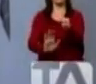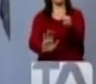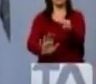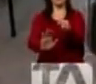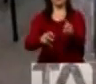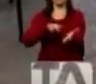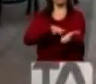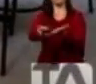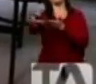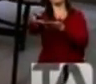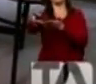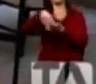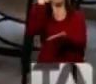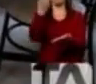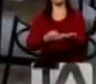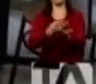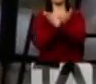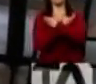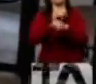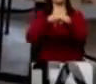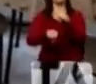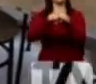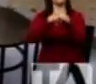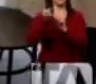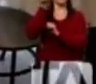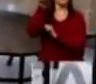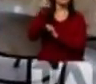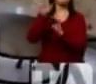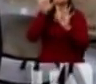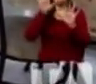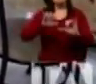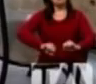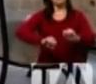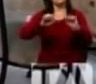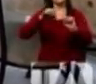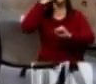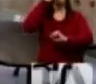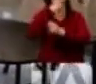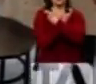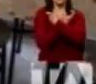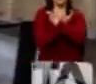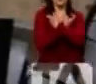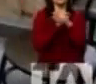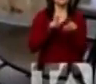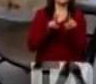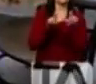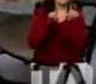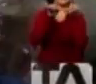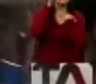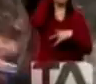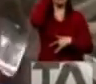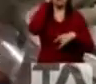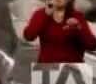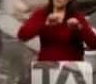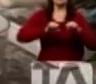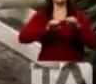que manejaron los padres de Daniel en un principio. Una de ellas era creer que era un niño de cristal que padecía osteopenia,